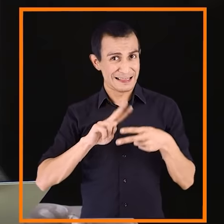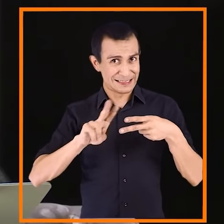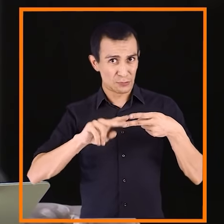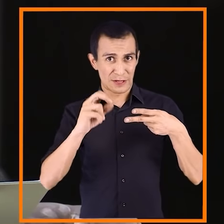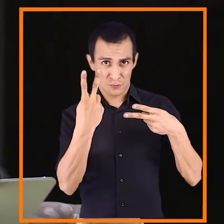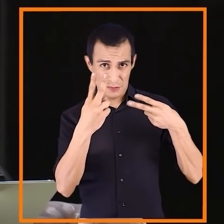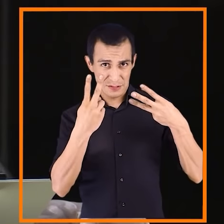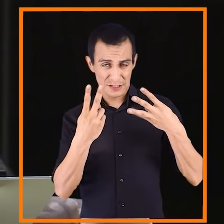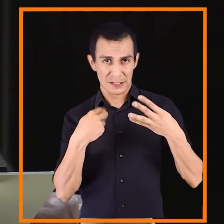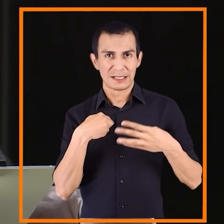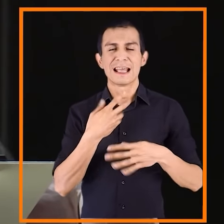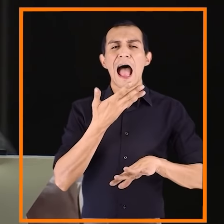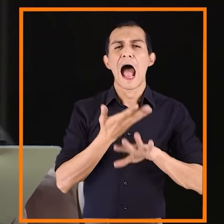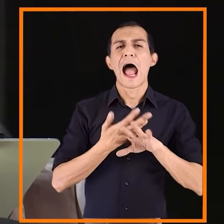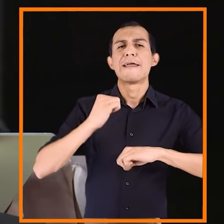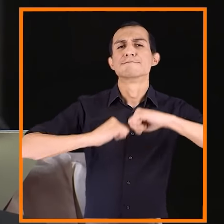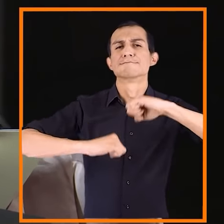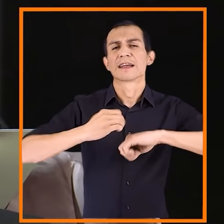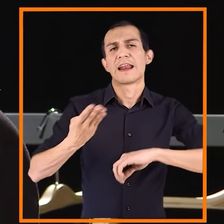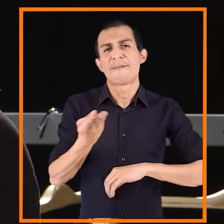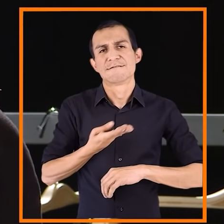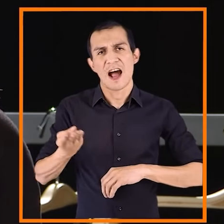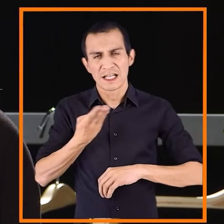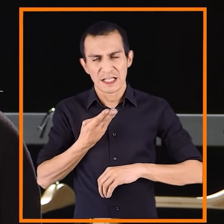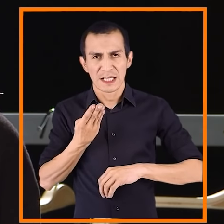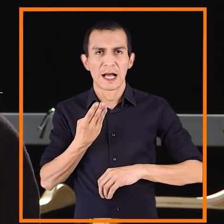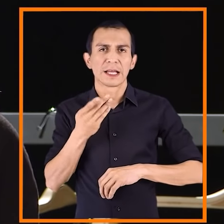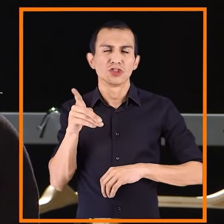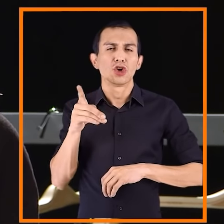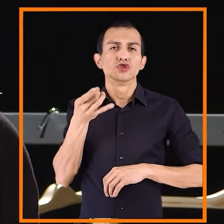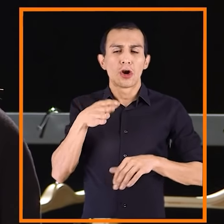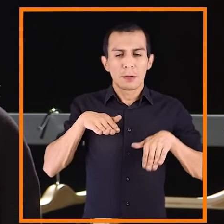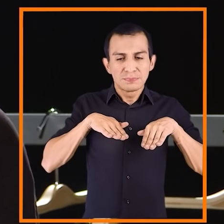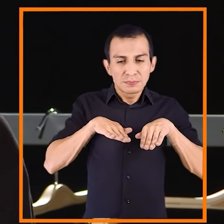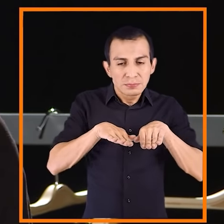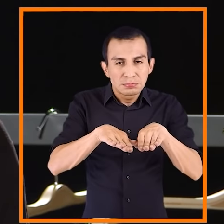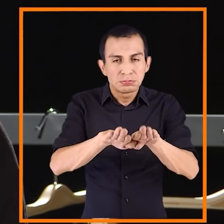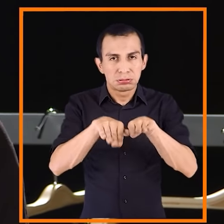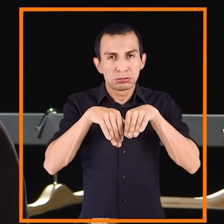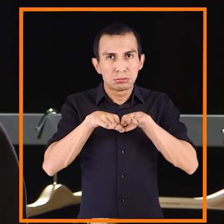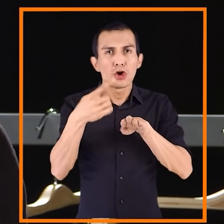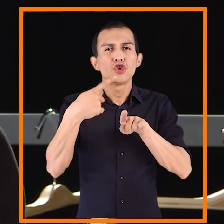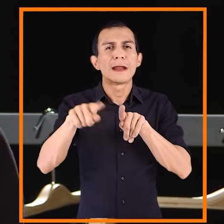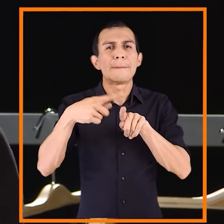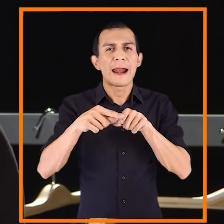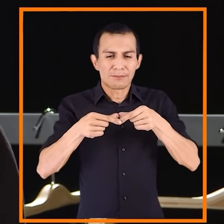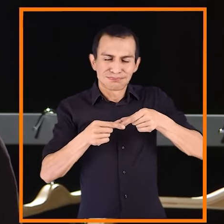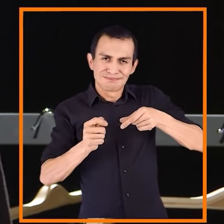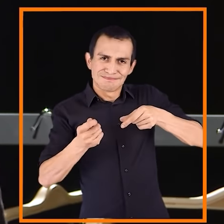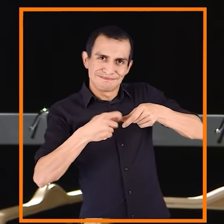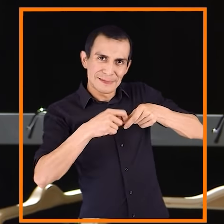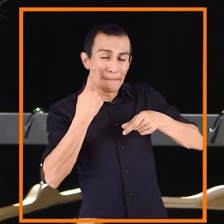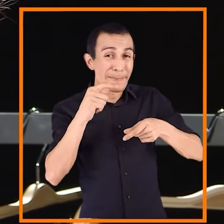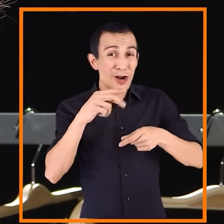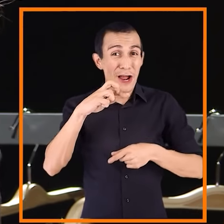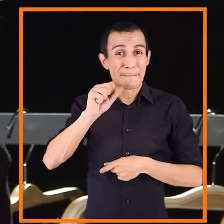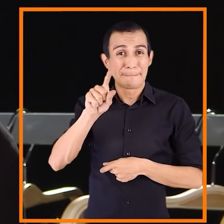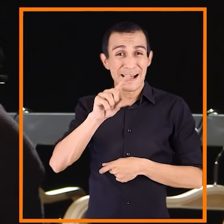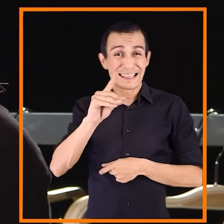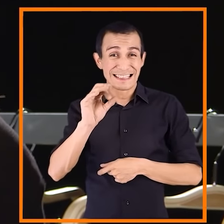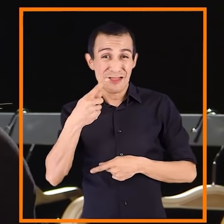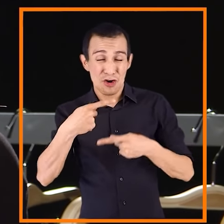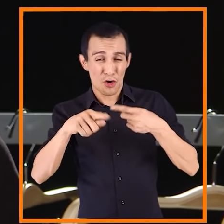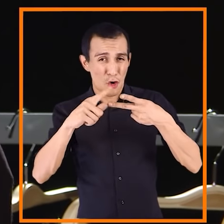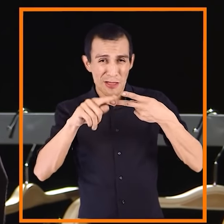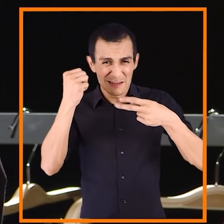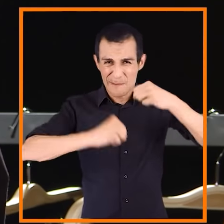segunda, eventualmente una tercera. Tenemos las máquinas más básicas, que son máquina recta, overlock y una para poner pretina. Pero, por ejemplo, el pasador y